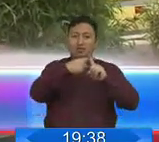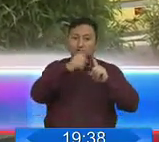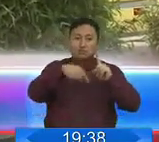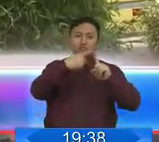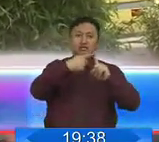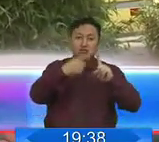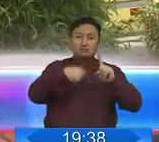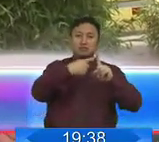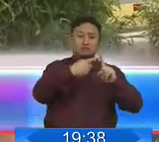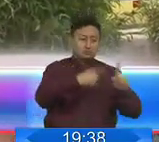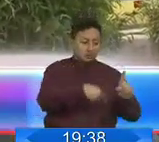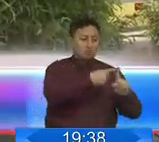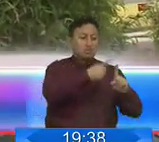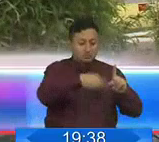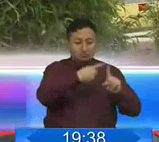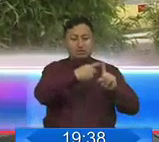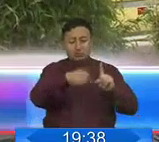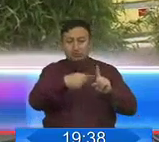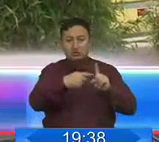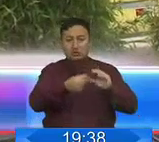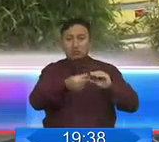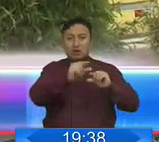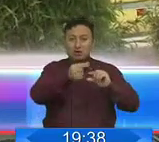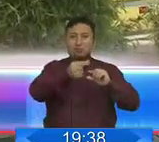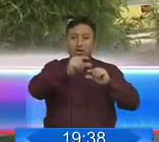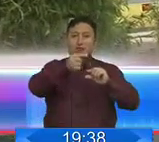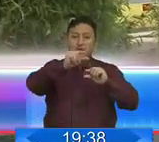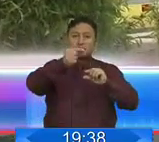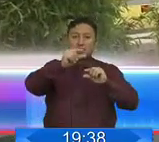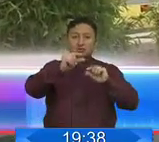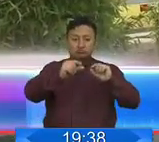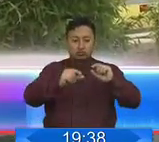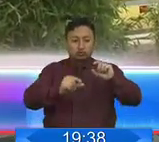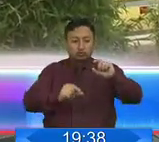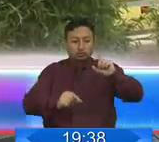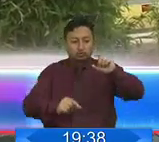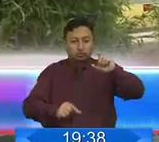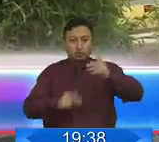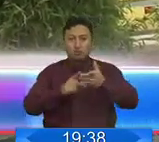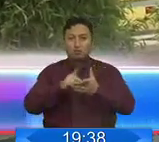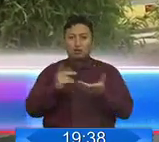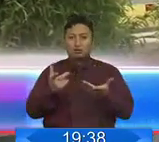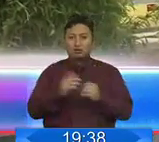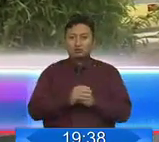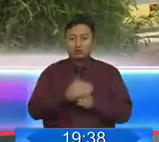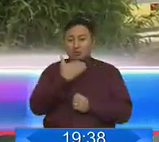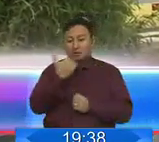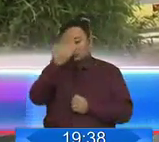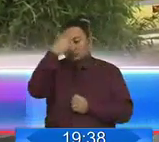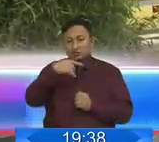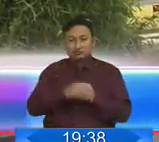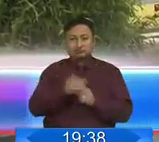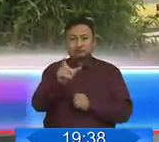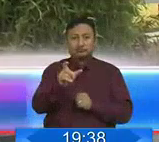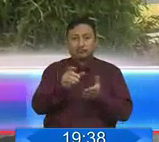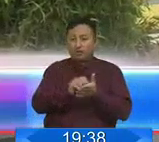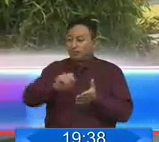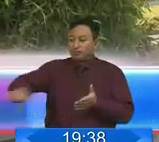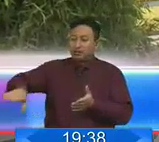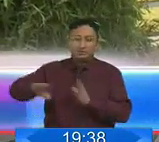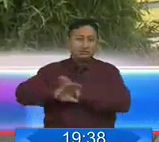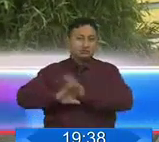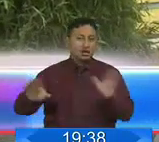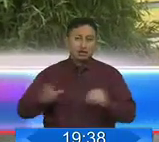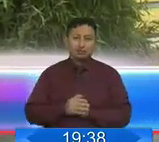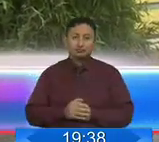los otros gastos que se va teniendo. Entonces, quiera que no, va sumando los montos. Entonces, yo decidí dejar a un lado lo que es la tarjeta, el consumo